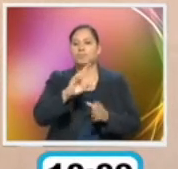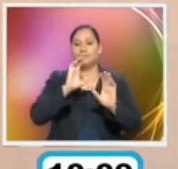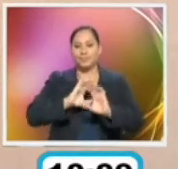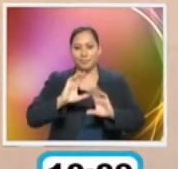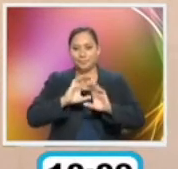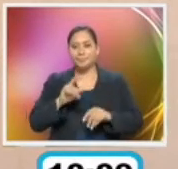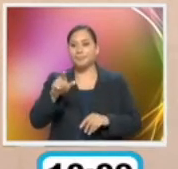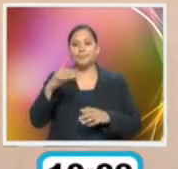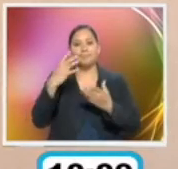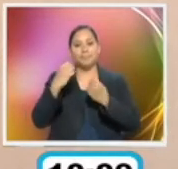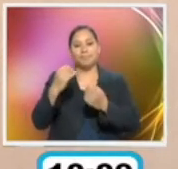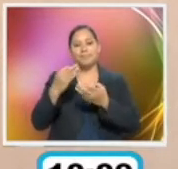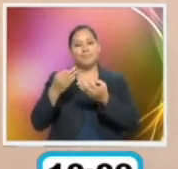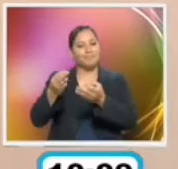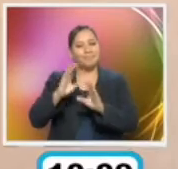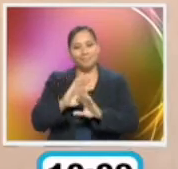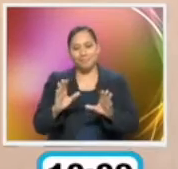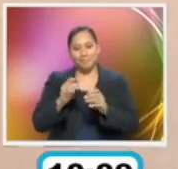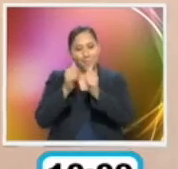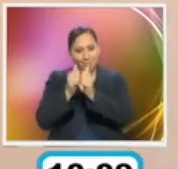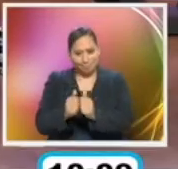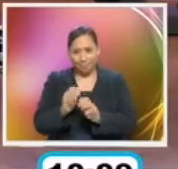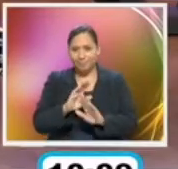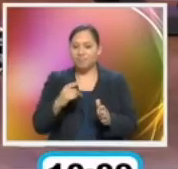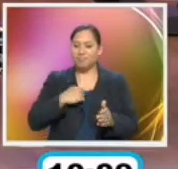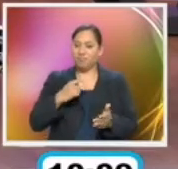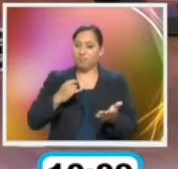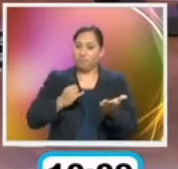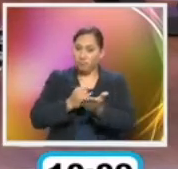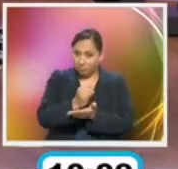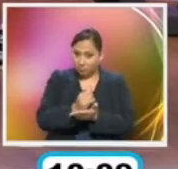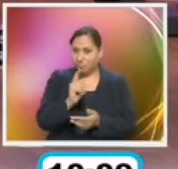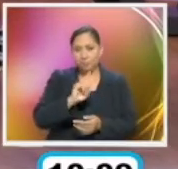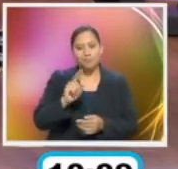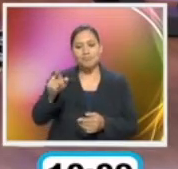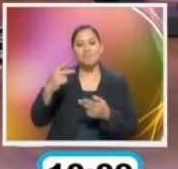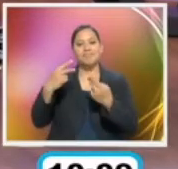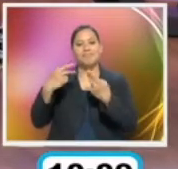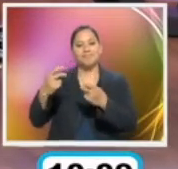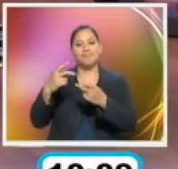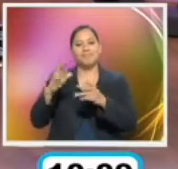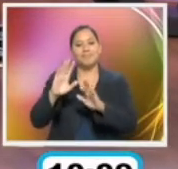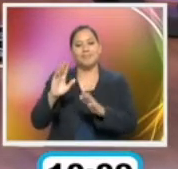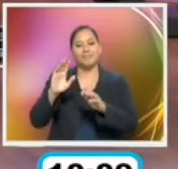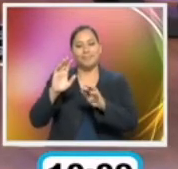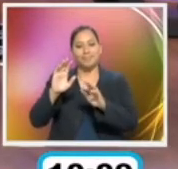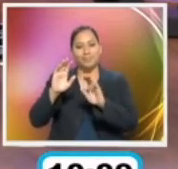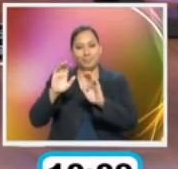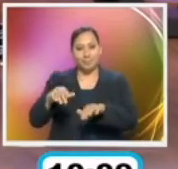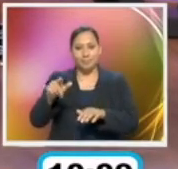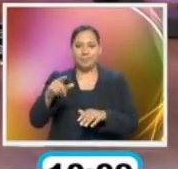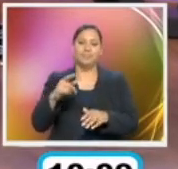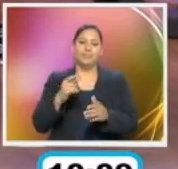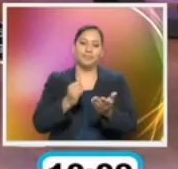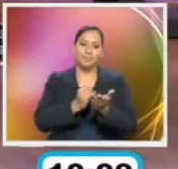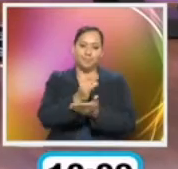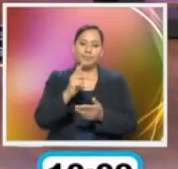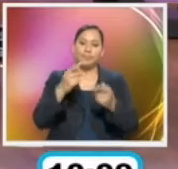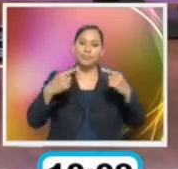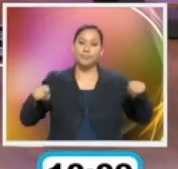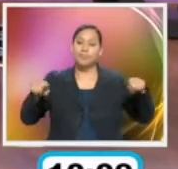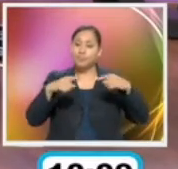pues me atrapó. Me atrapó, no fue algo que yo decidí, sino fue algo que más bien decidió que yo estuviera ahí. La